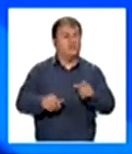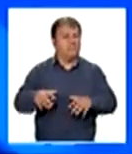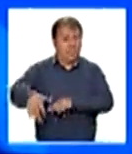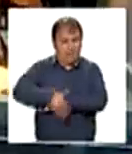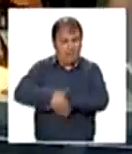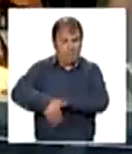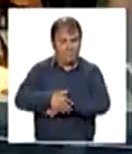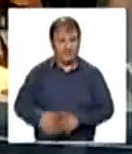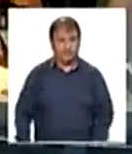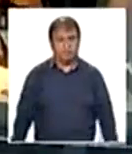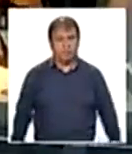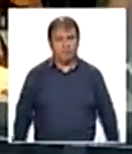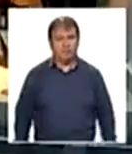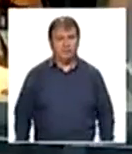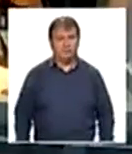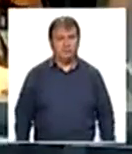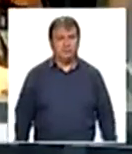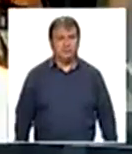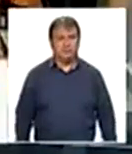resultado.